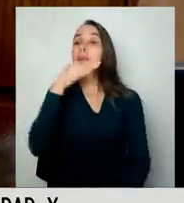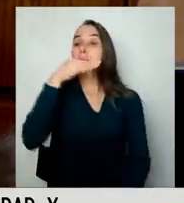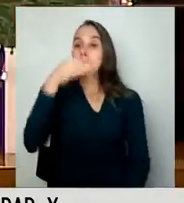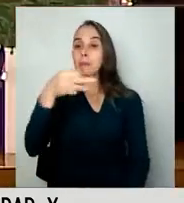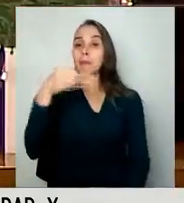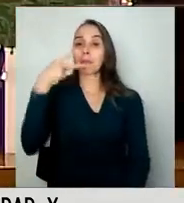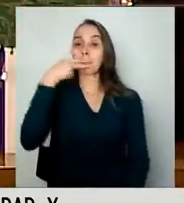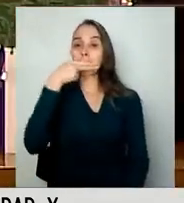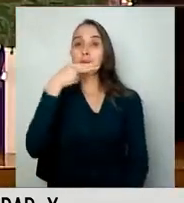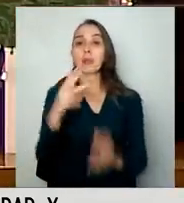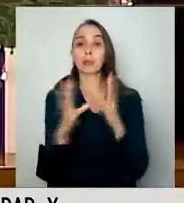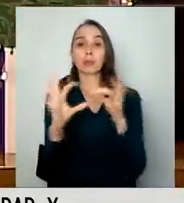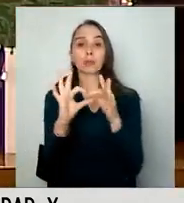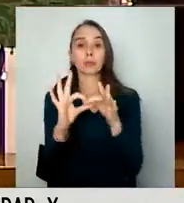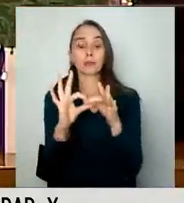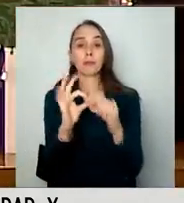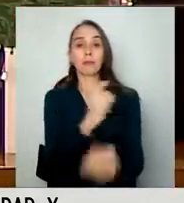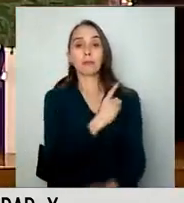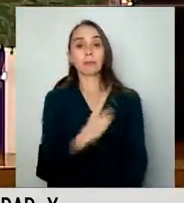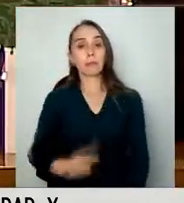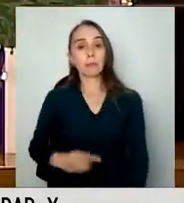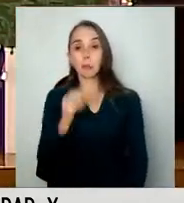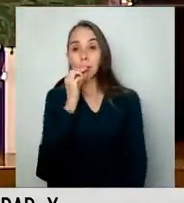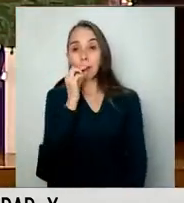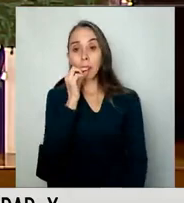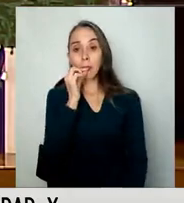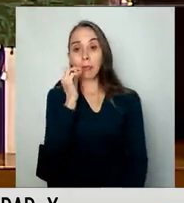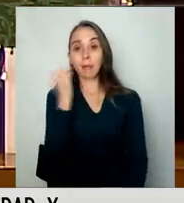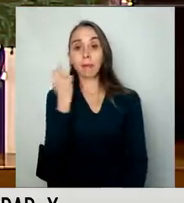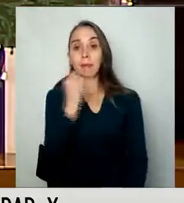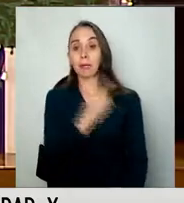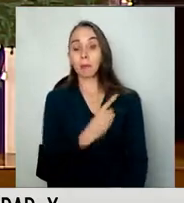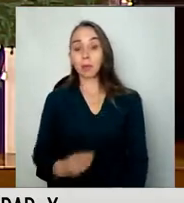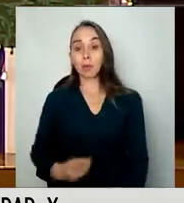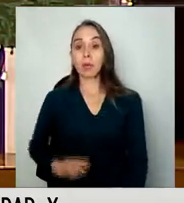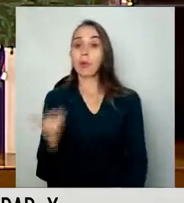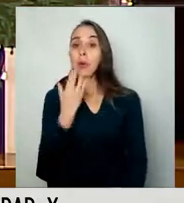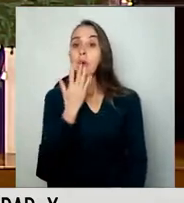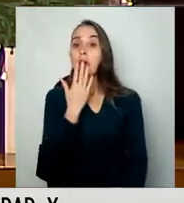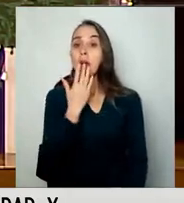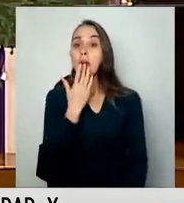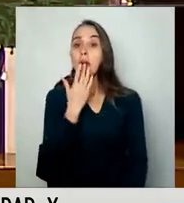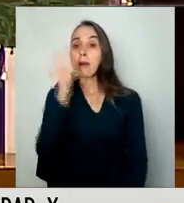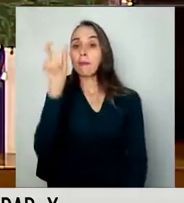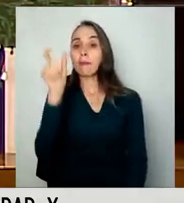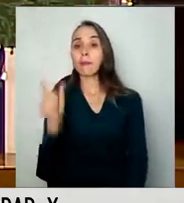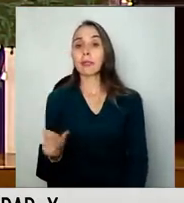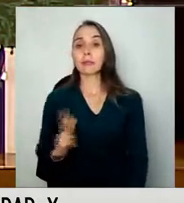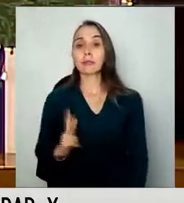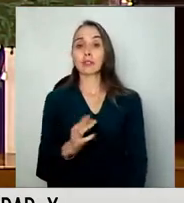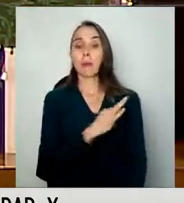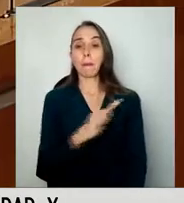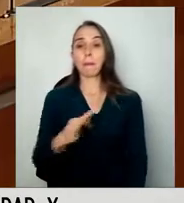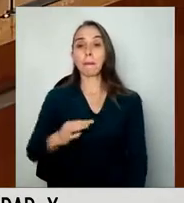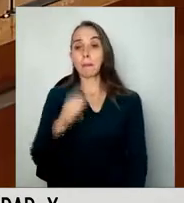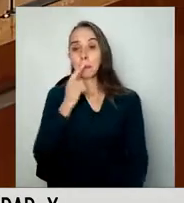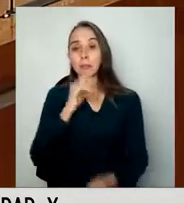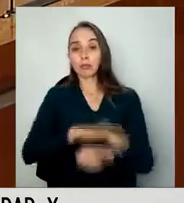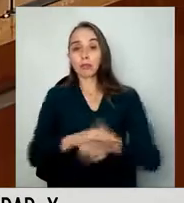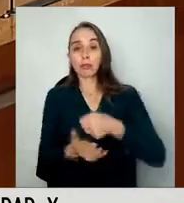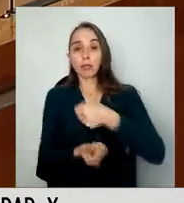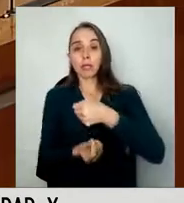Muchas gracias diputado a continuación le otorgó la palabra al Señor ministro de hacienda Mario Marcel